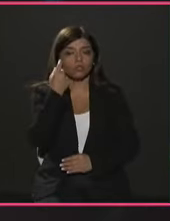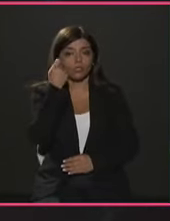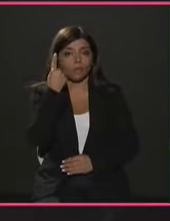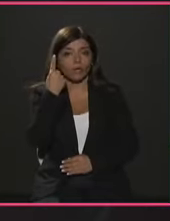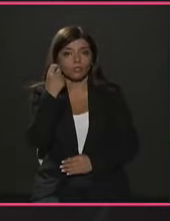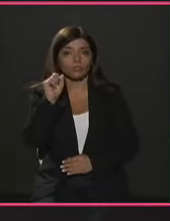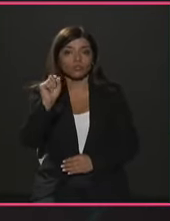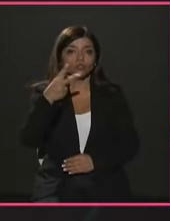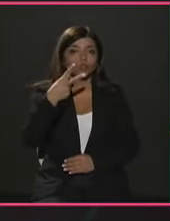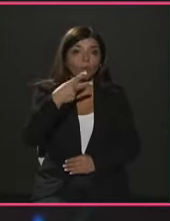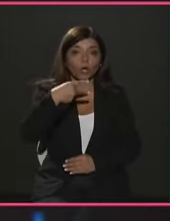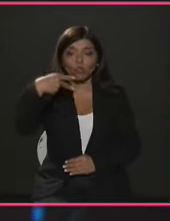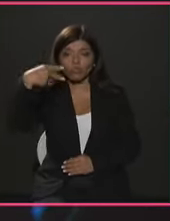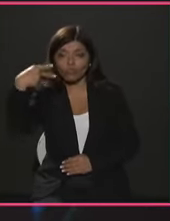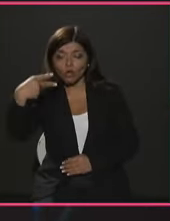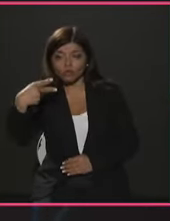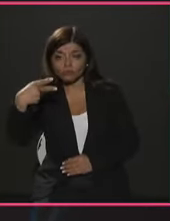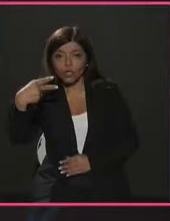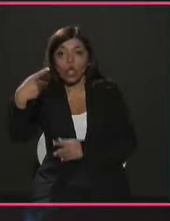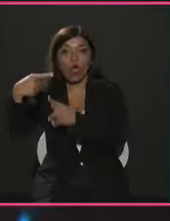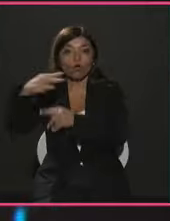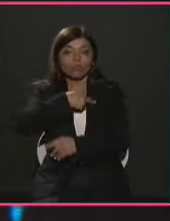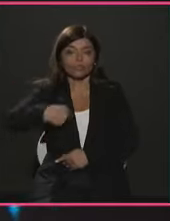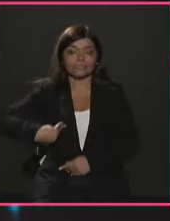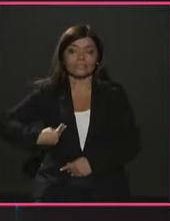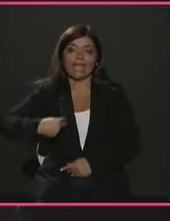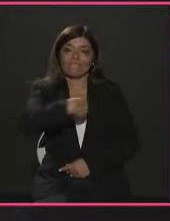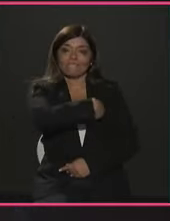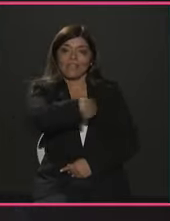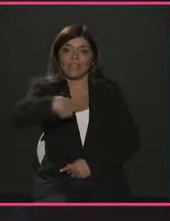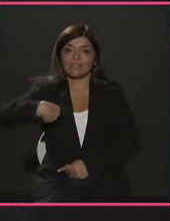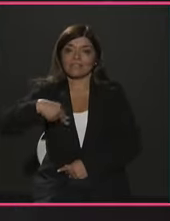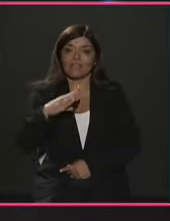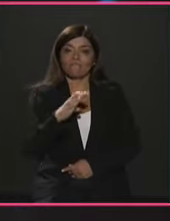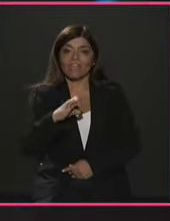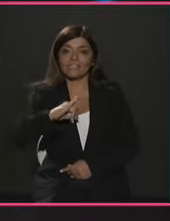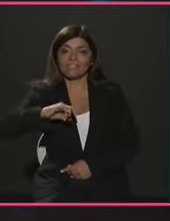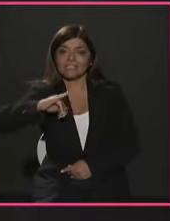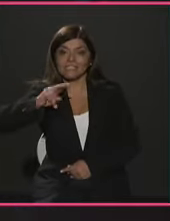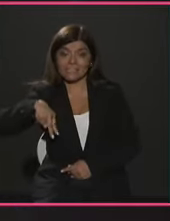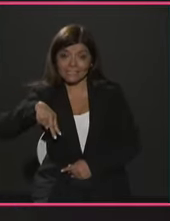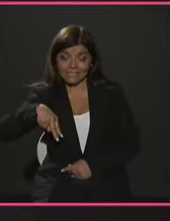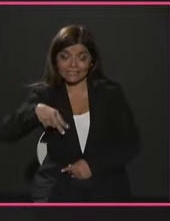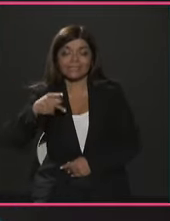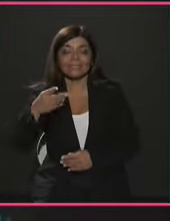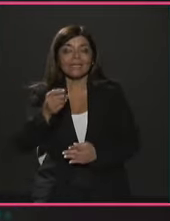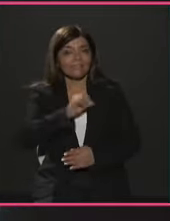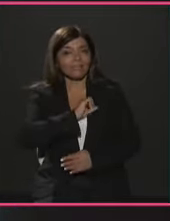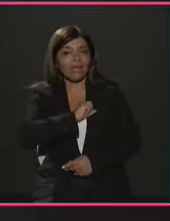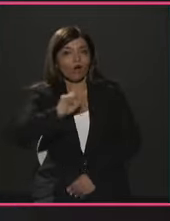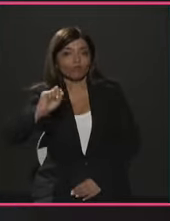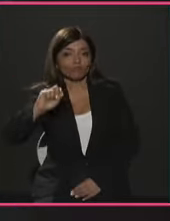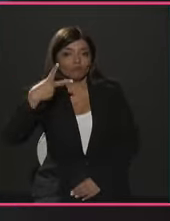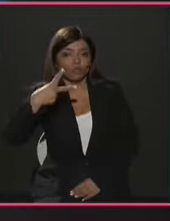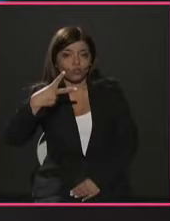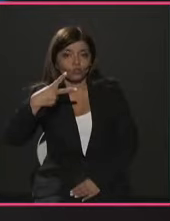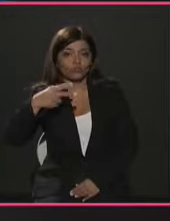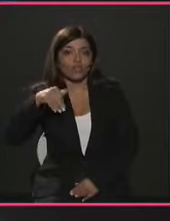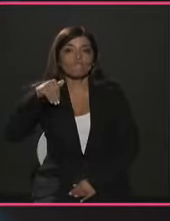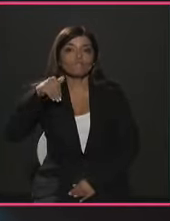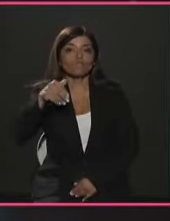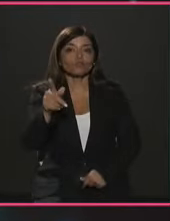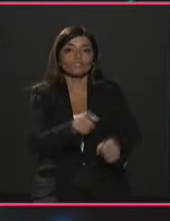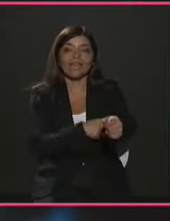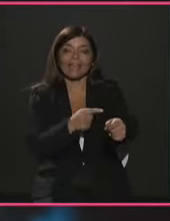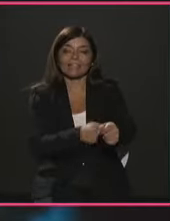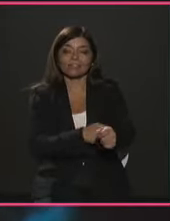número dos después de beijin si no me equivoco o alguna ciudad de china Así que en ese sentido estamos bien falta que también llegue a regiones y también un dato todos los